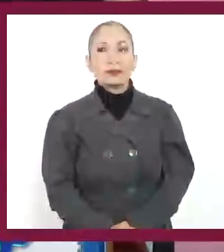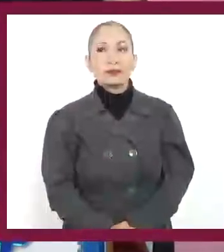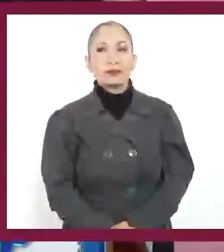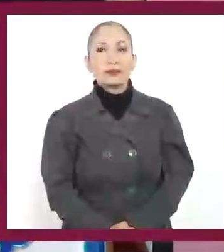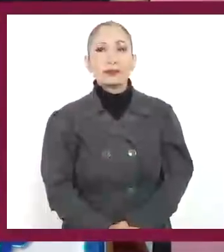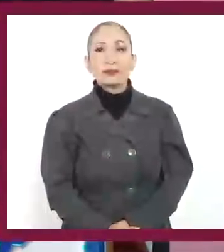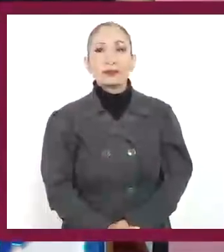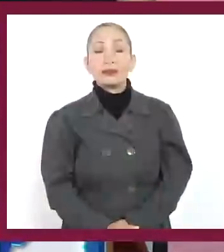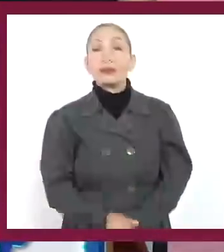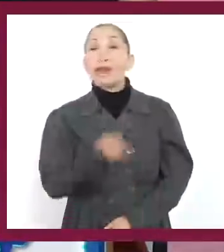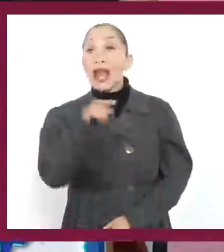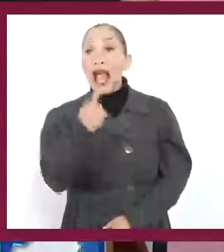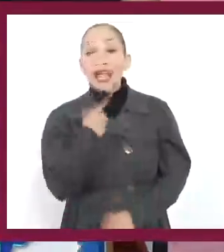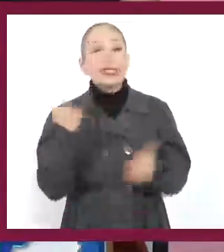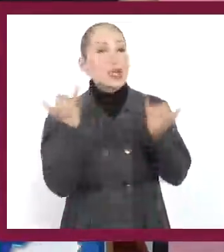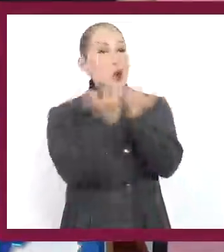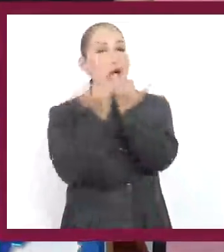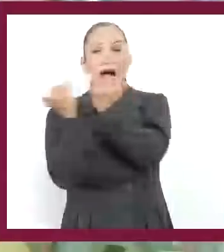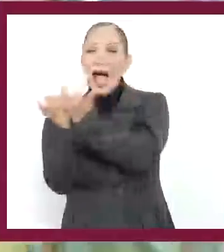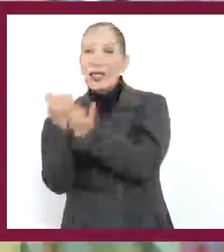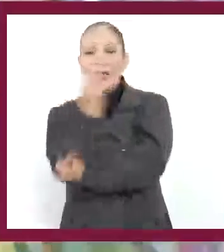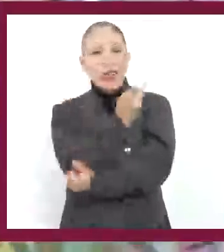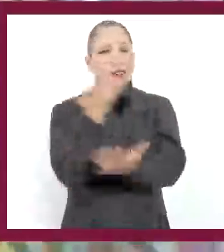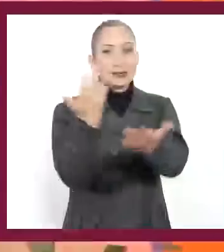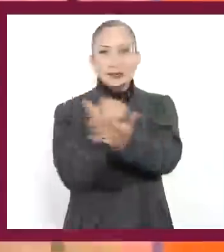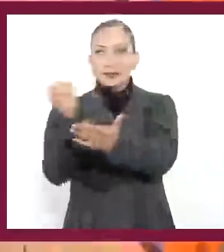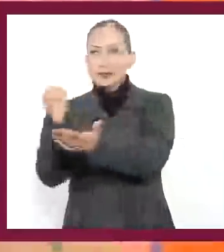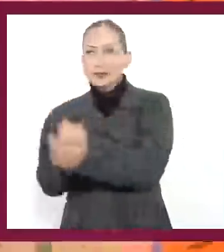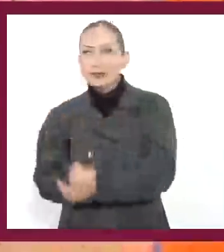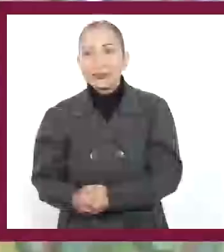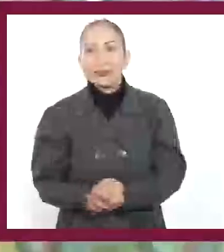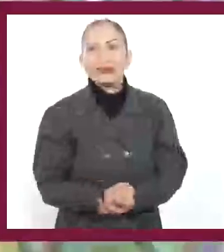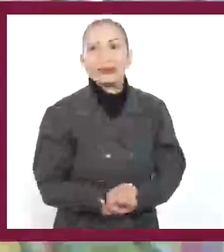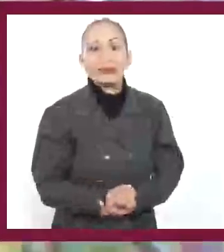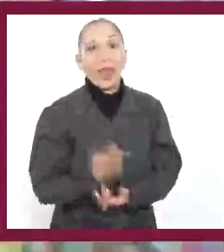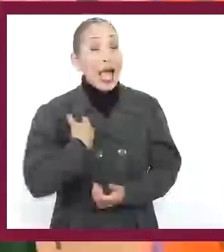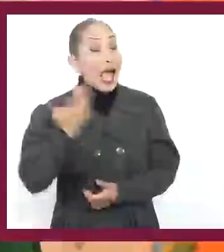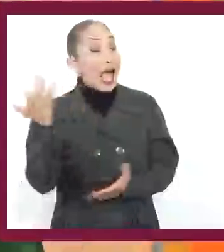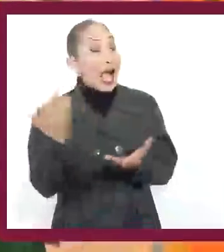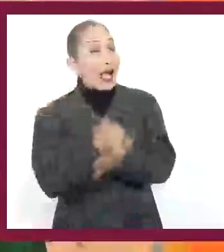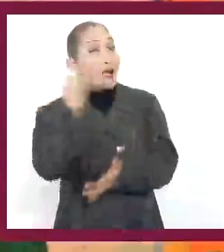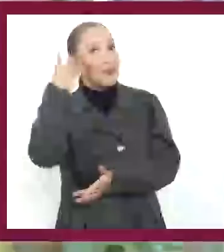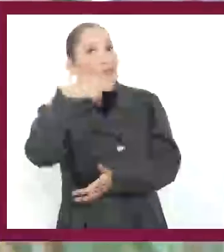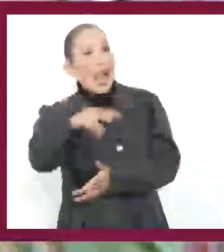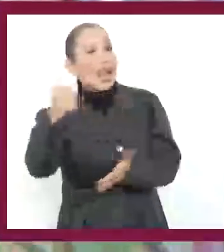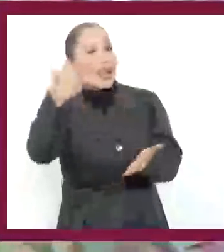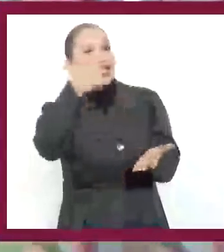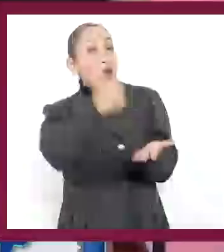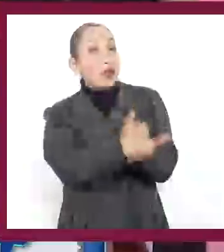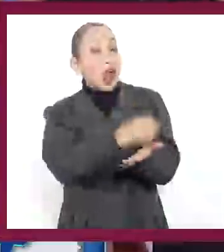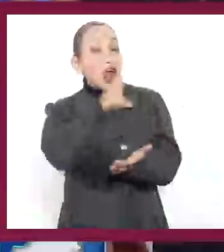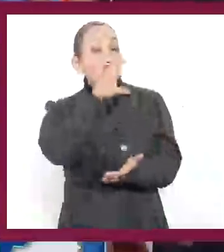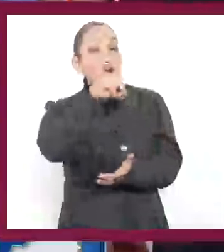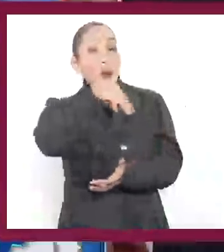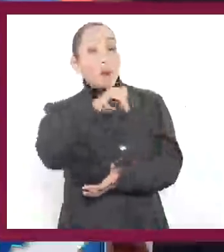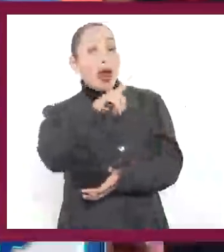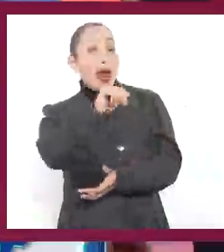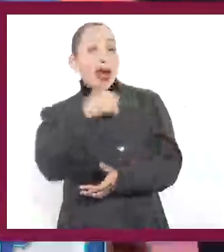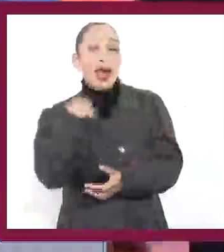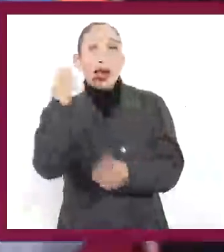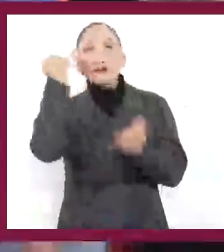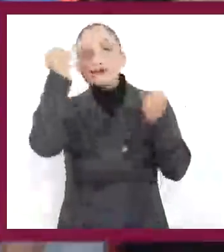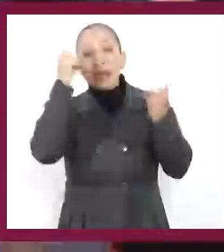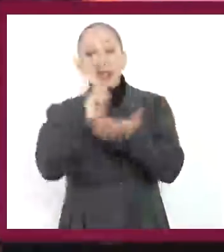¡Es un empate! Han ganado un viaje a la ciudad de Comala, recreada